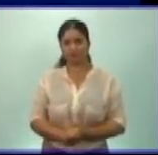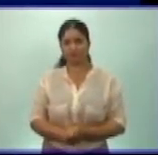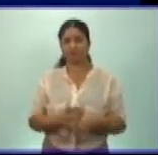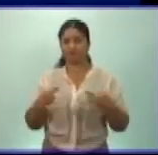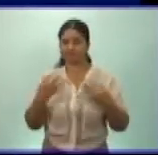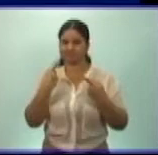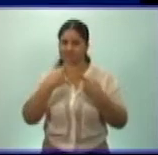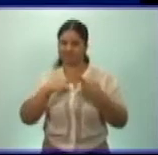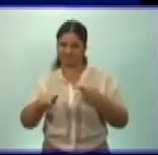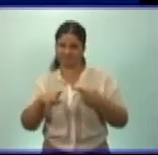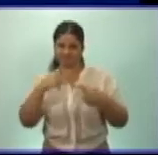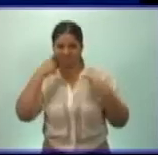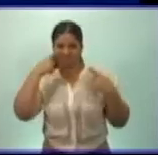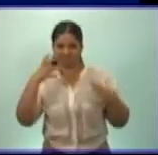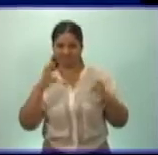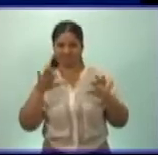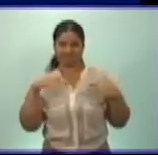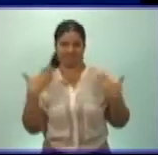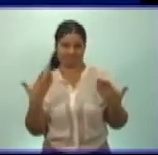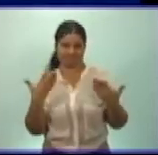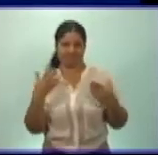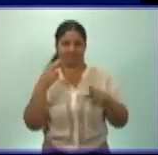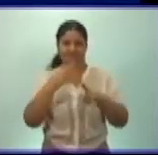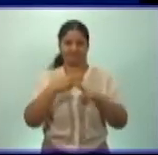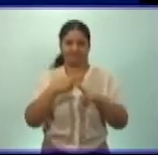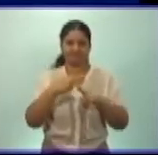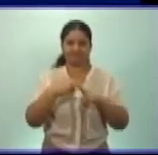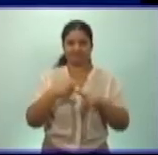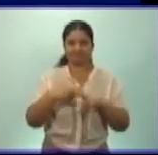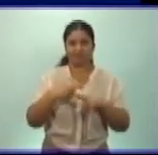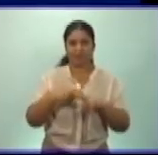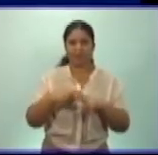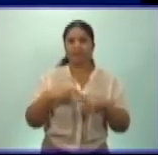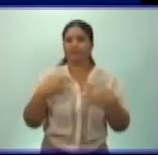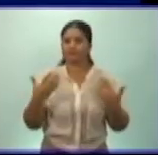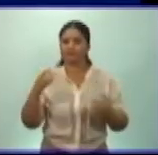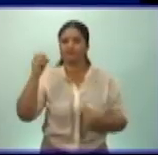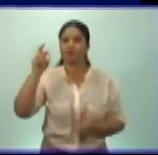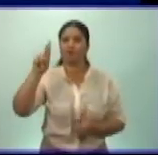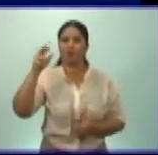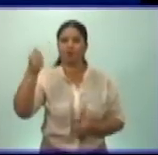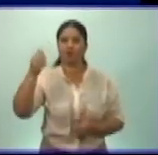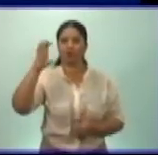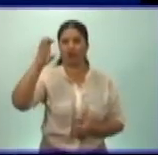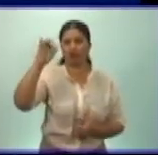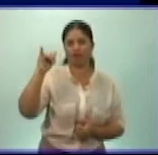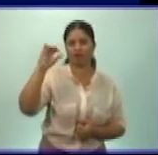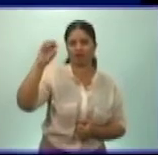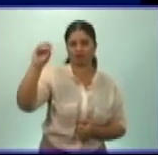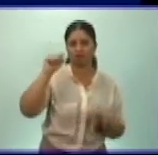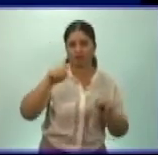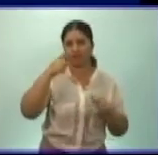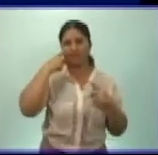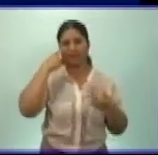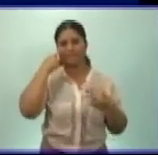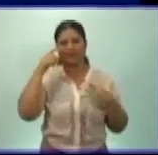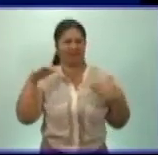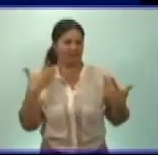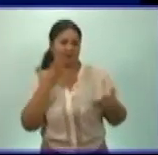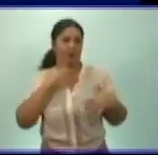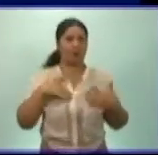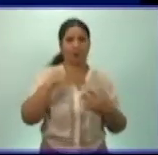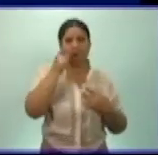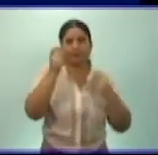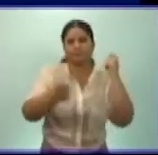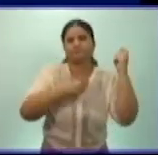importantes es Horacio, donde él salta el patriotismo del héroe, tal y como lo hacían los